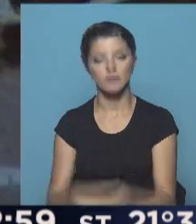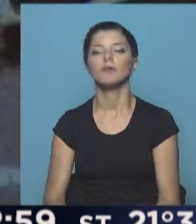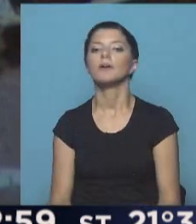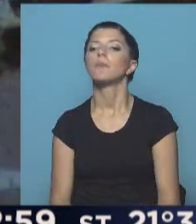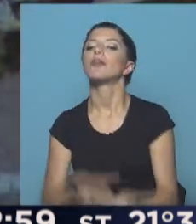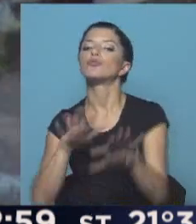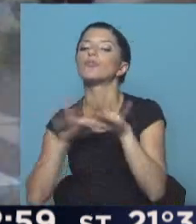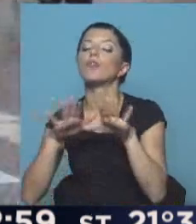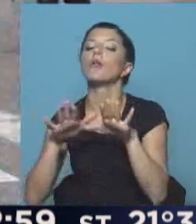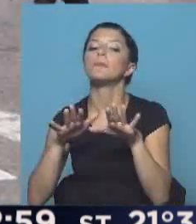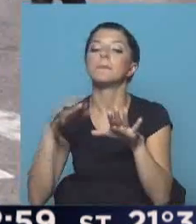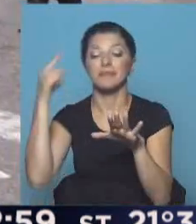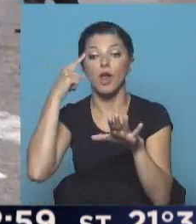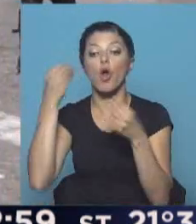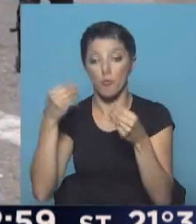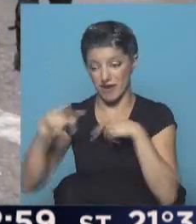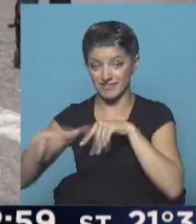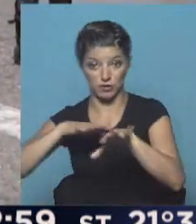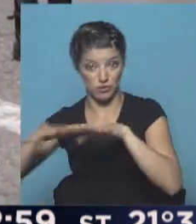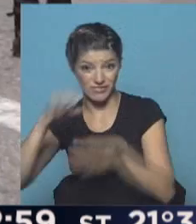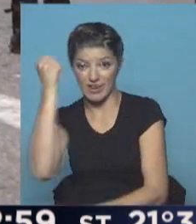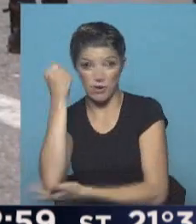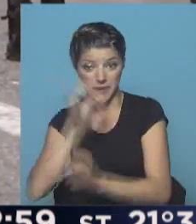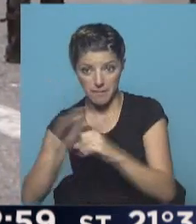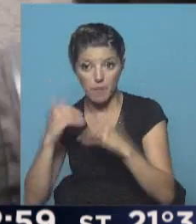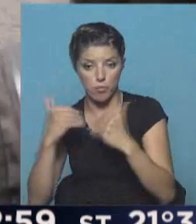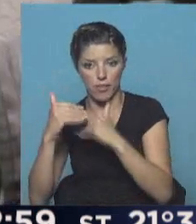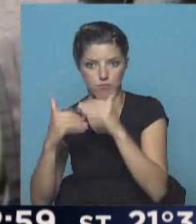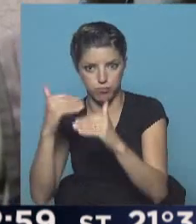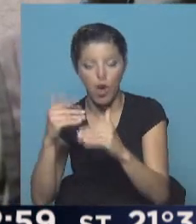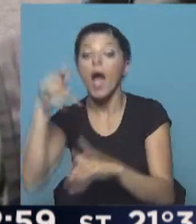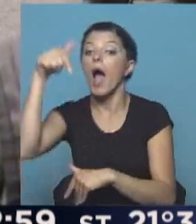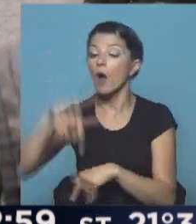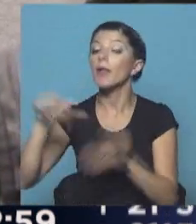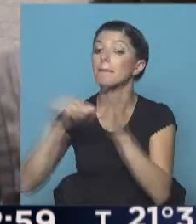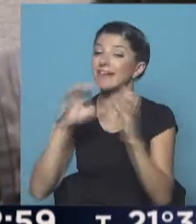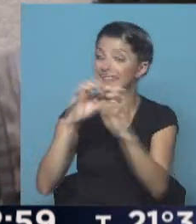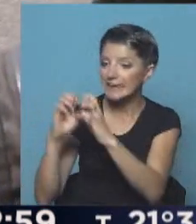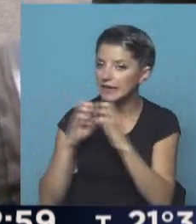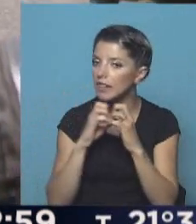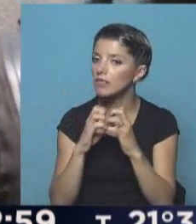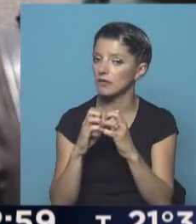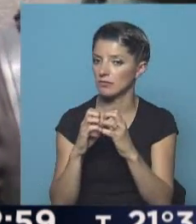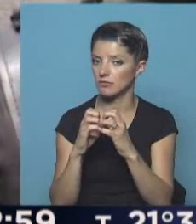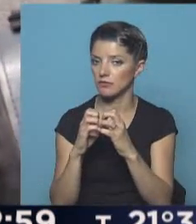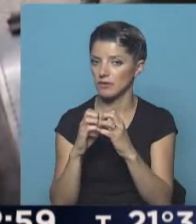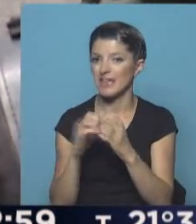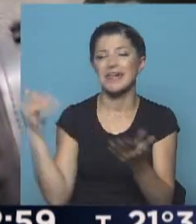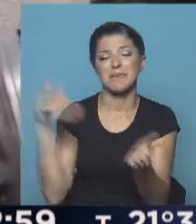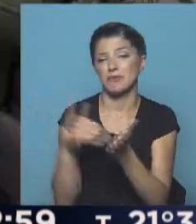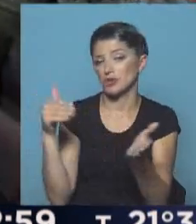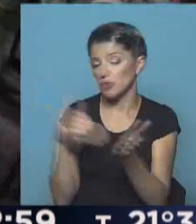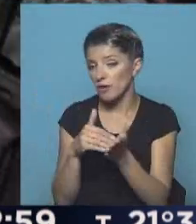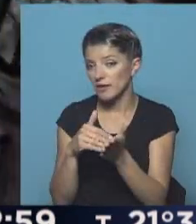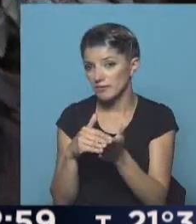sobre cómo salir del impasse económico. El país está en una crisis en donde se han dilapidado millones que han entrado